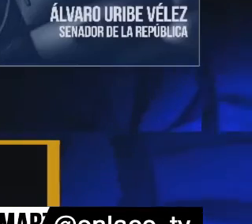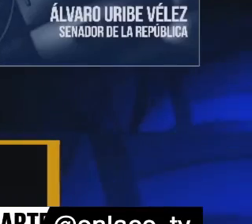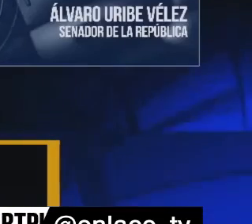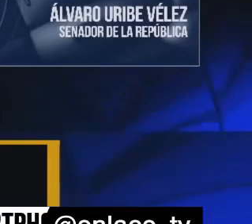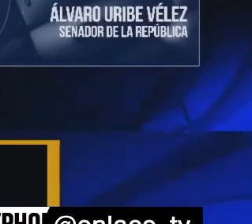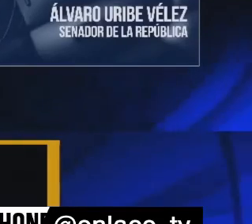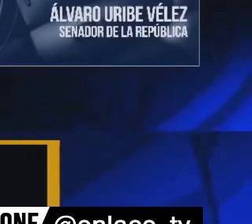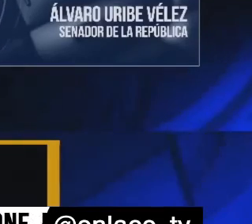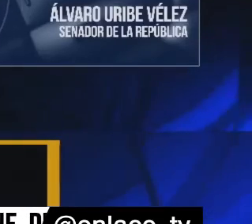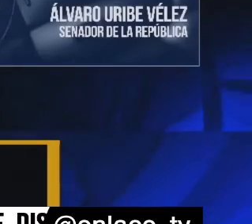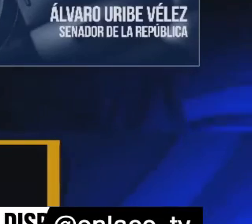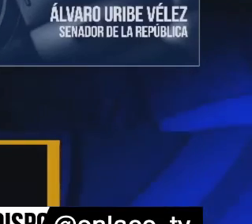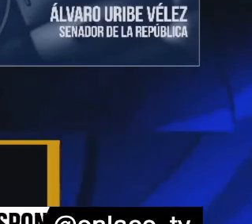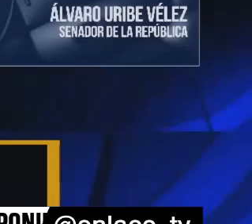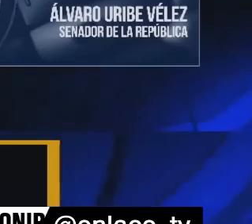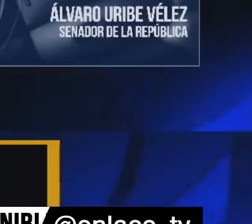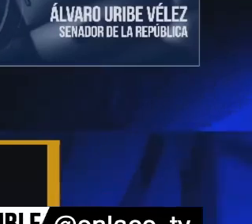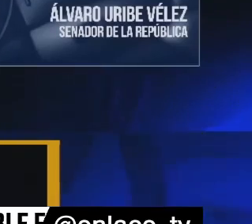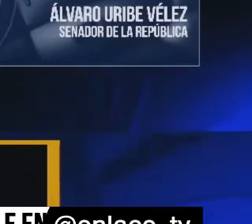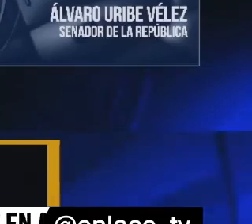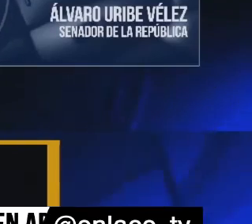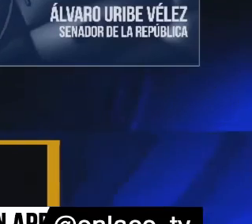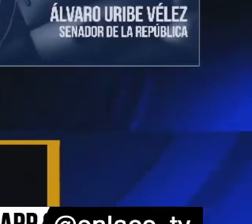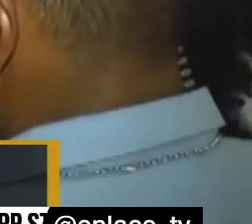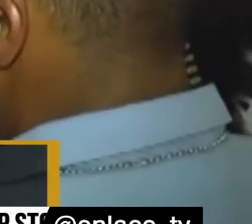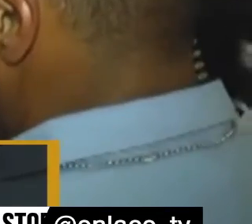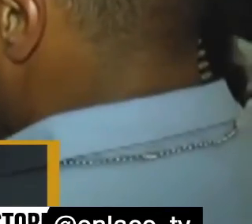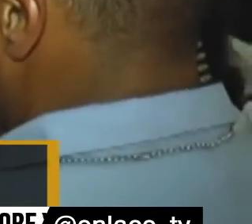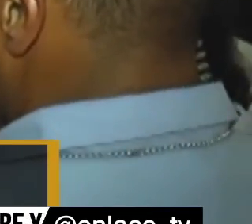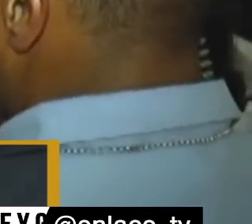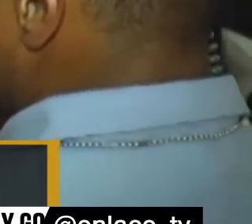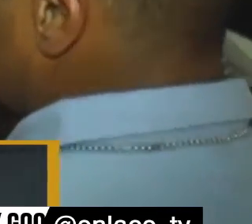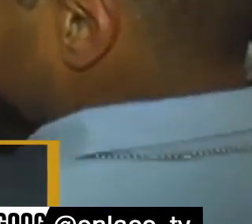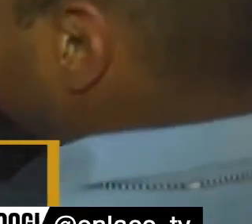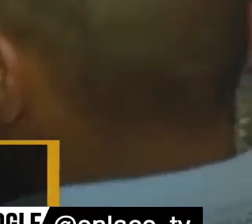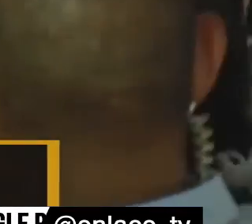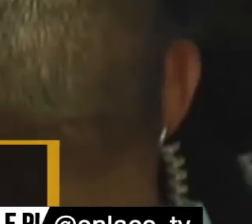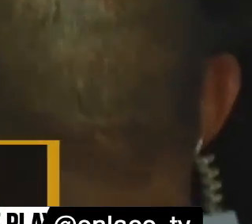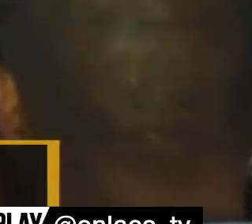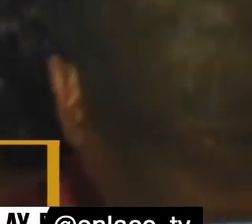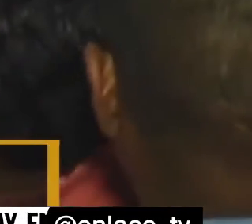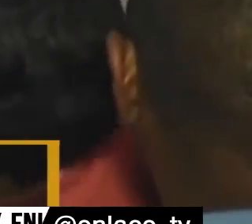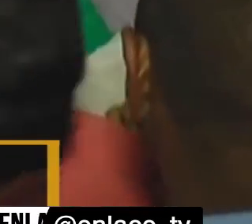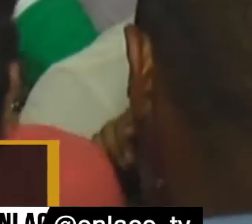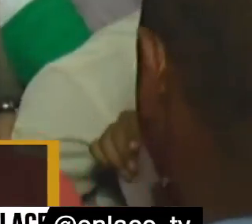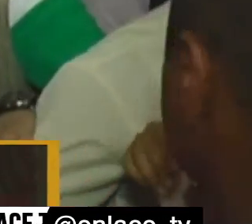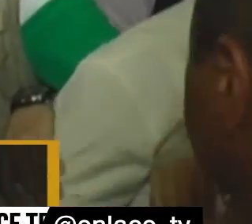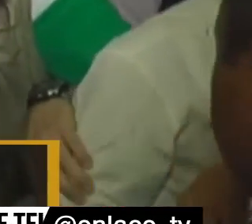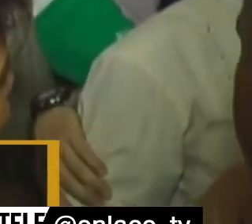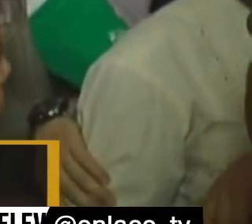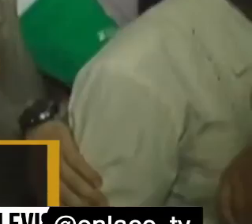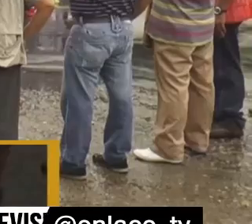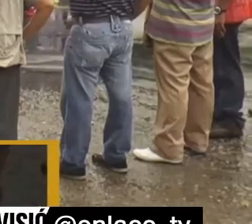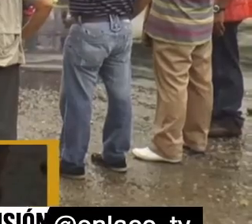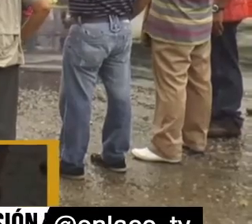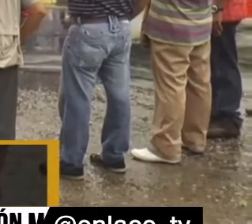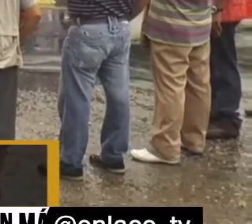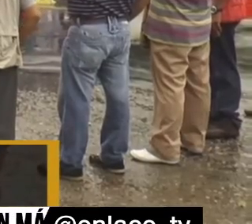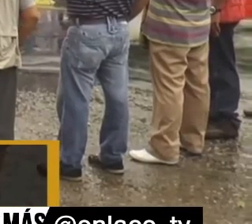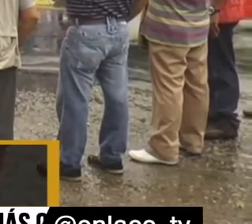En exclusiva para Enlace Radio, el expresidente y hoy senador de la República, Álvaro Uribe Vélez, dialogó sobre las protestas que contra el gobierno del presidente Santos